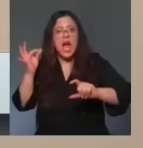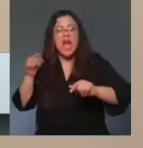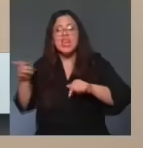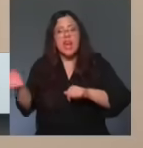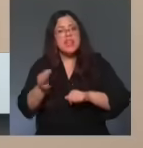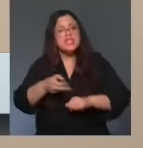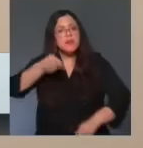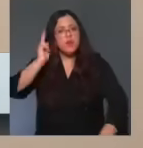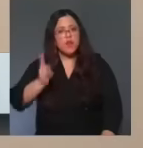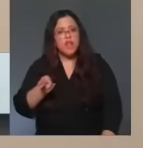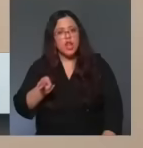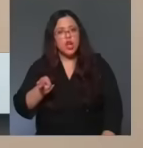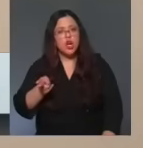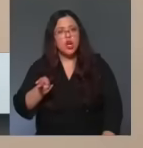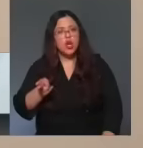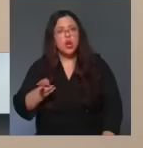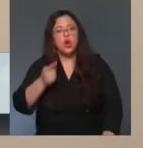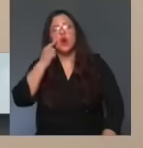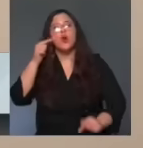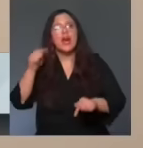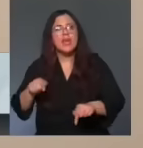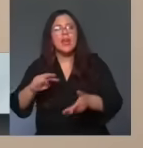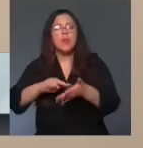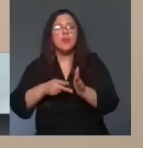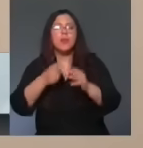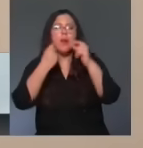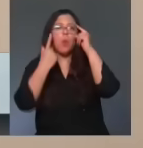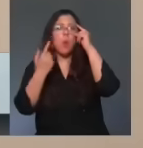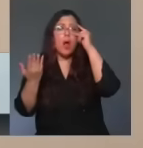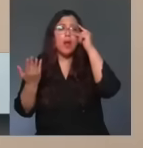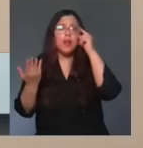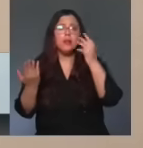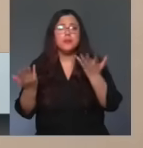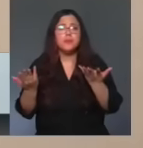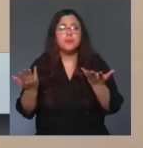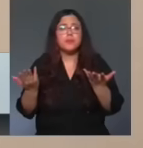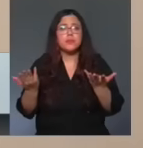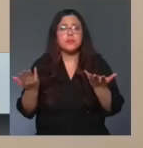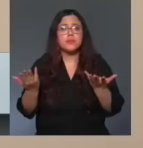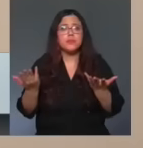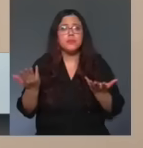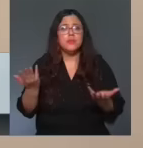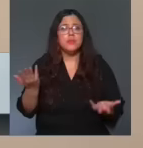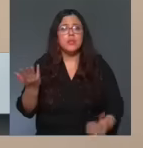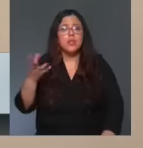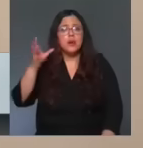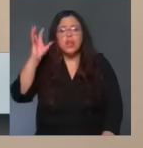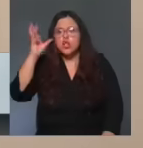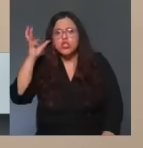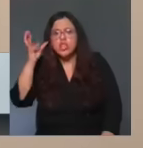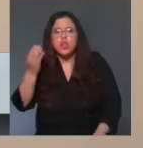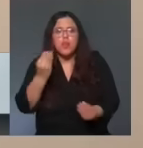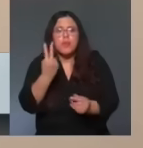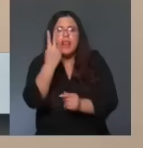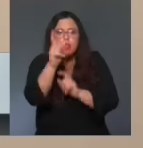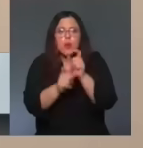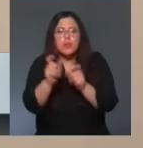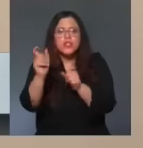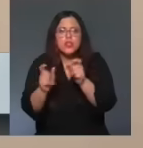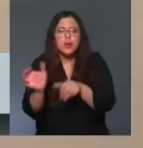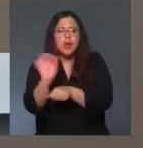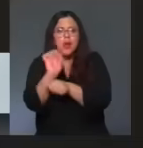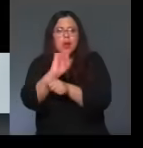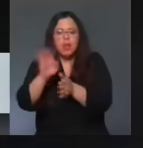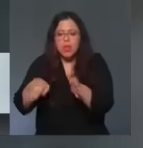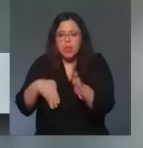estacionar. Ahora, aquí el problema, el inocente es efectivamente las dos personas que se